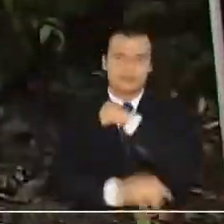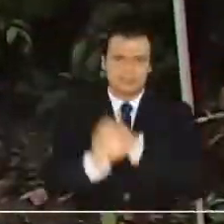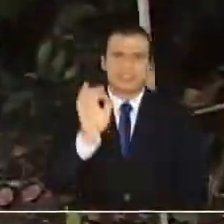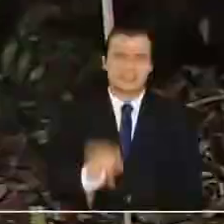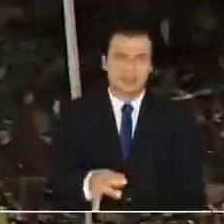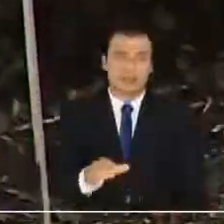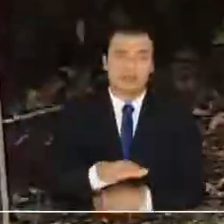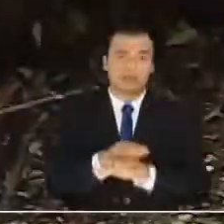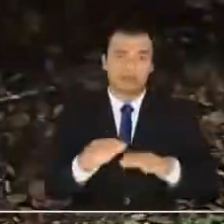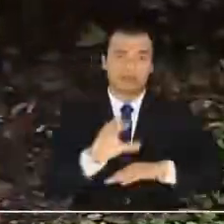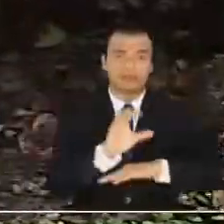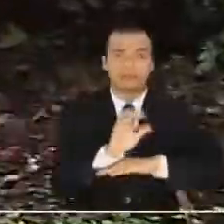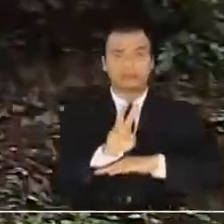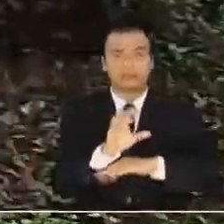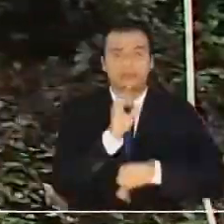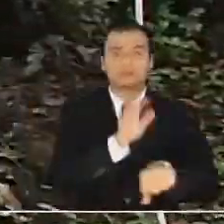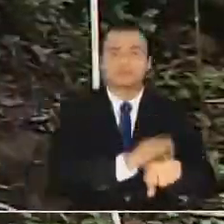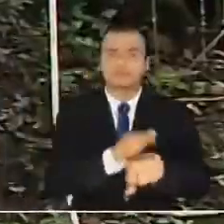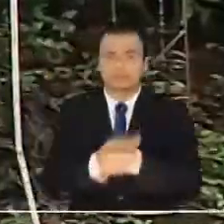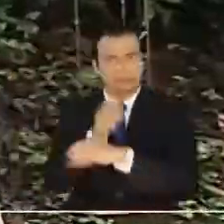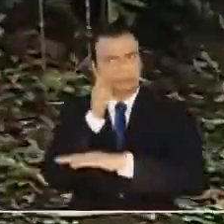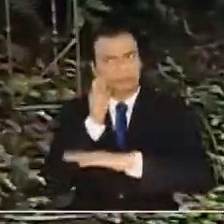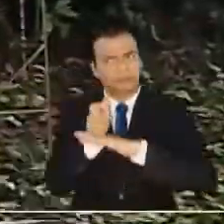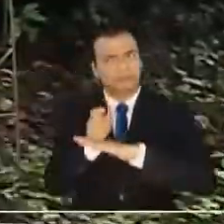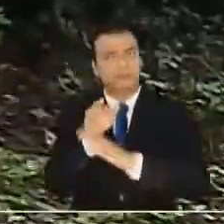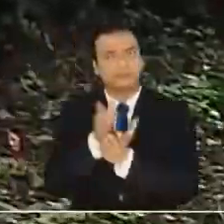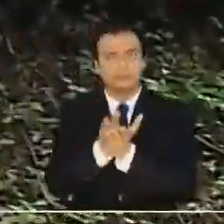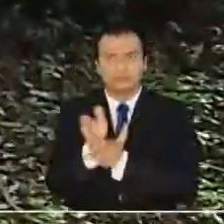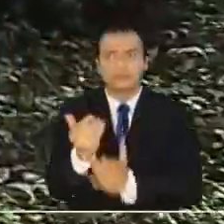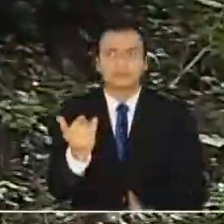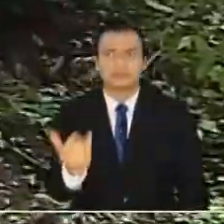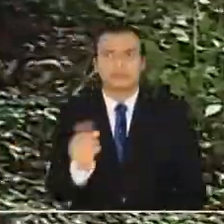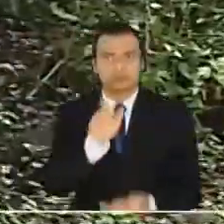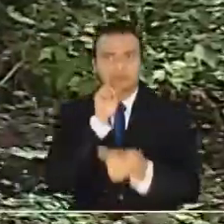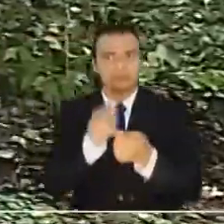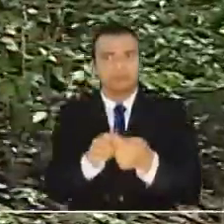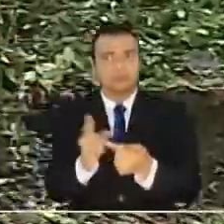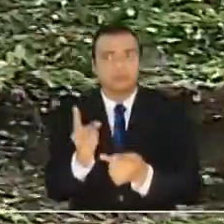aseguró que seguirá realizando visitas técnicas a la zona para prevenir cualquier daño ambiental en Pance.